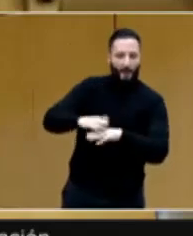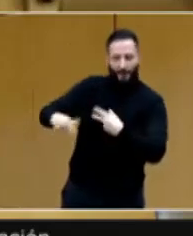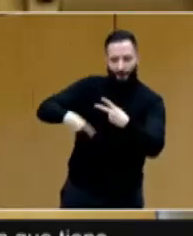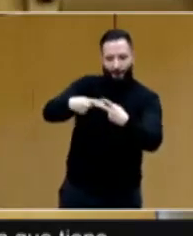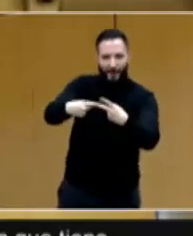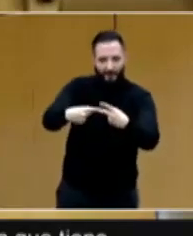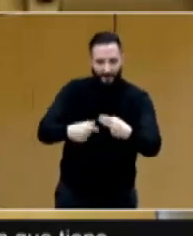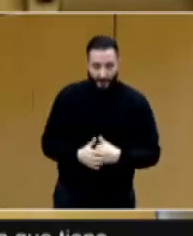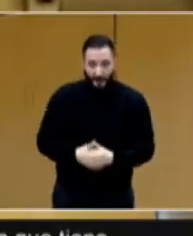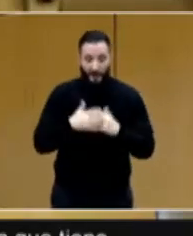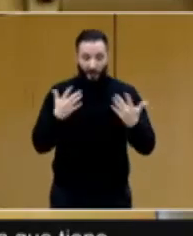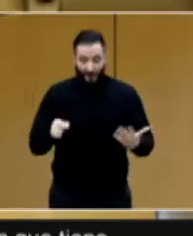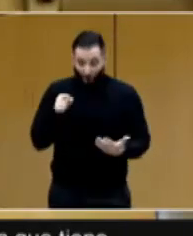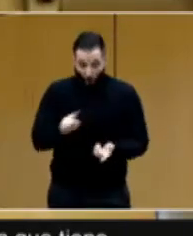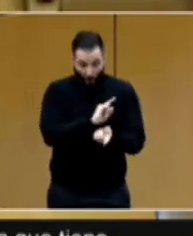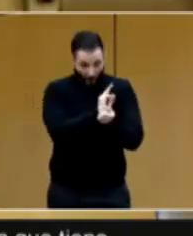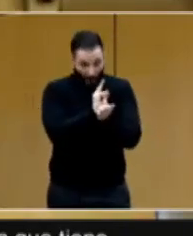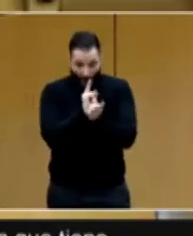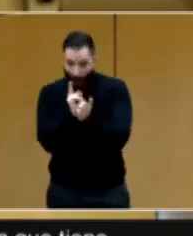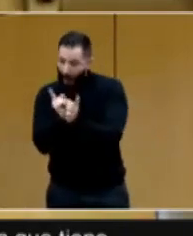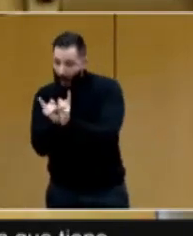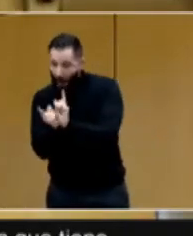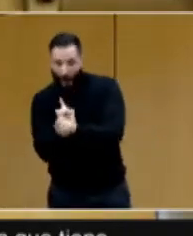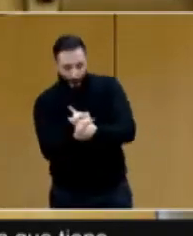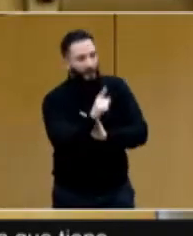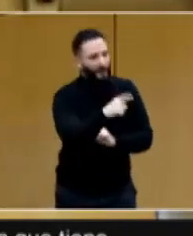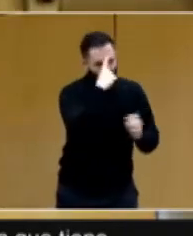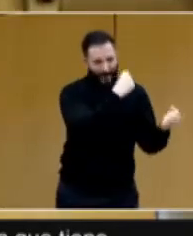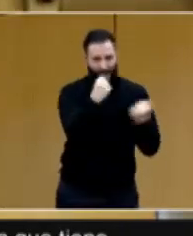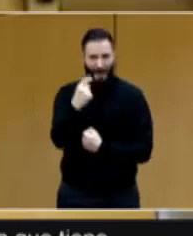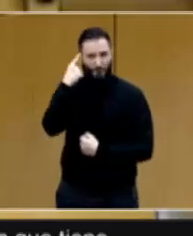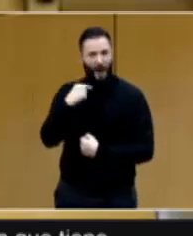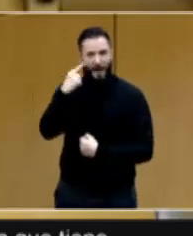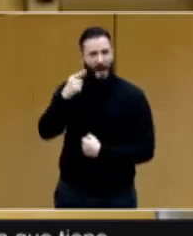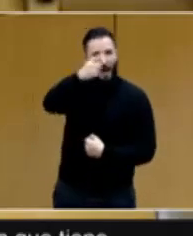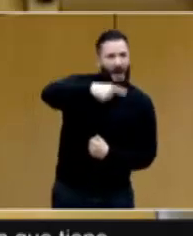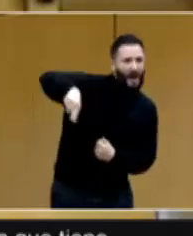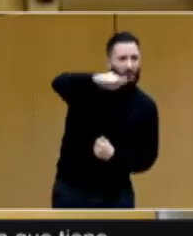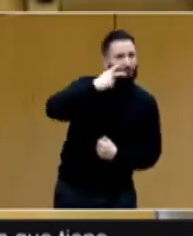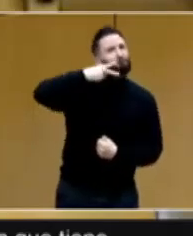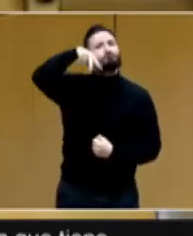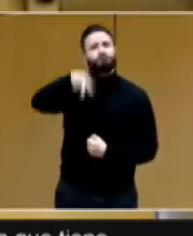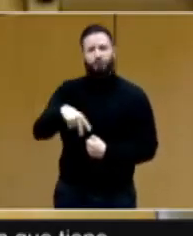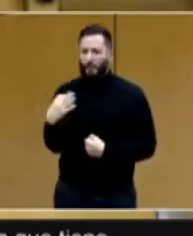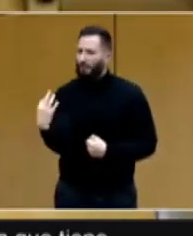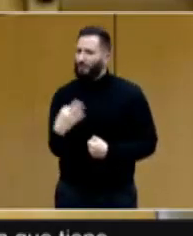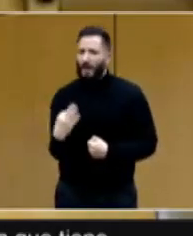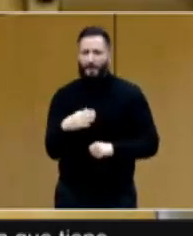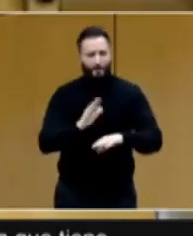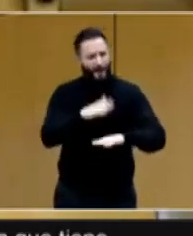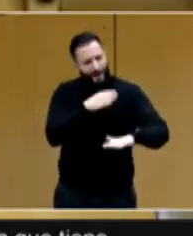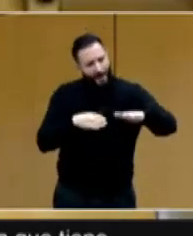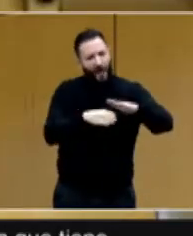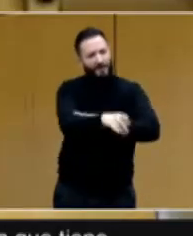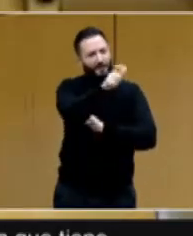estos cambios que efectivamente Y también con las entidades bancarias las entidades bancarias tienen que reconocer ese ámbito Y esa accesibilidad para